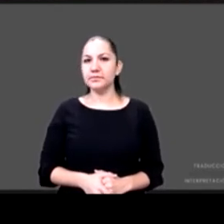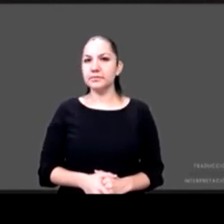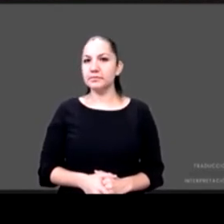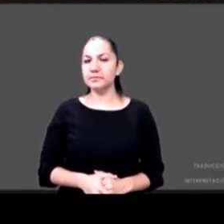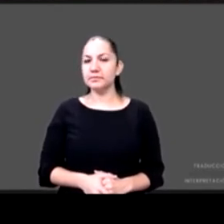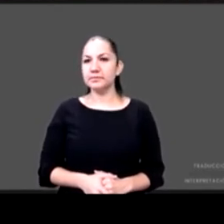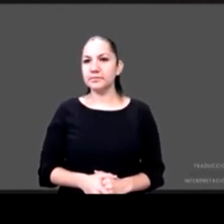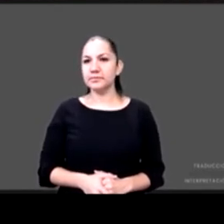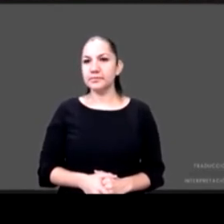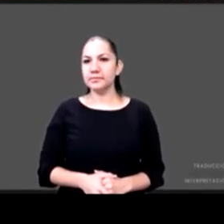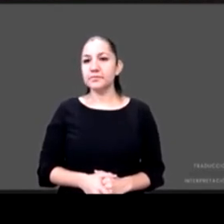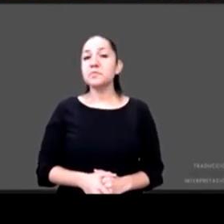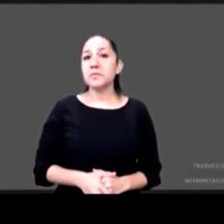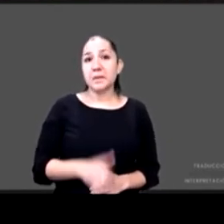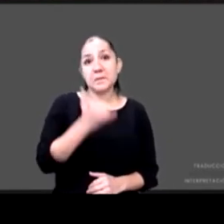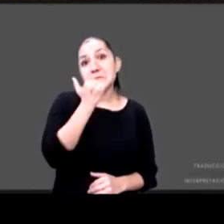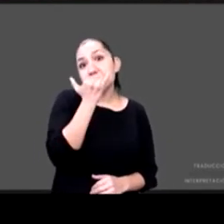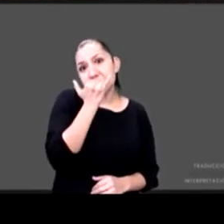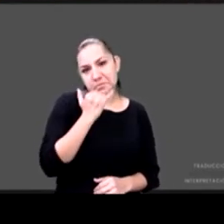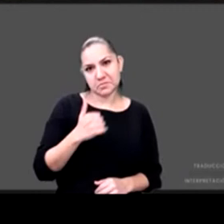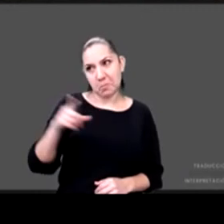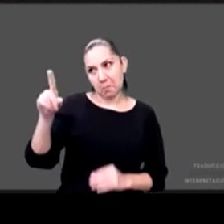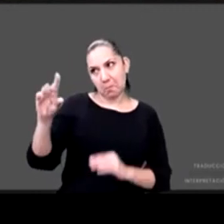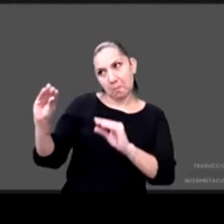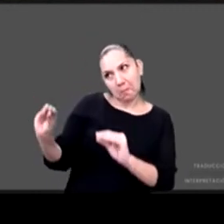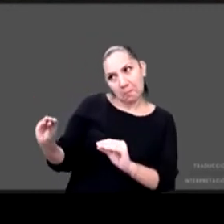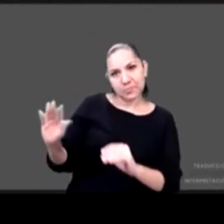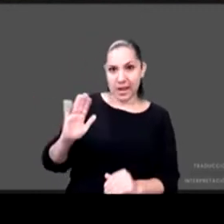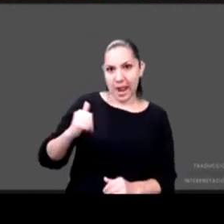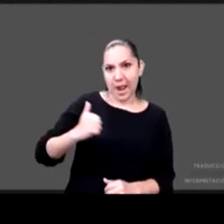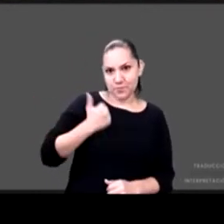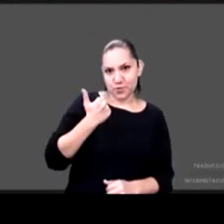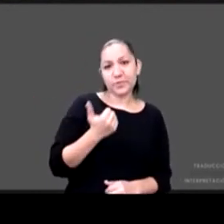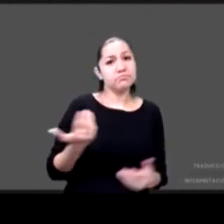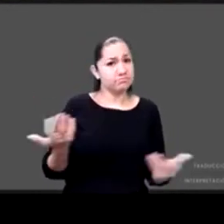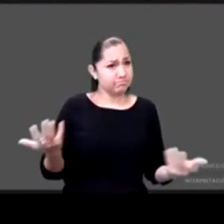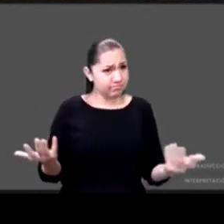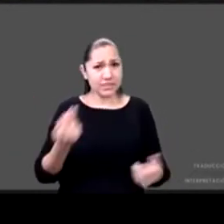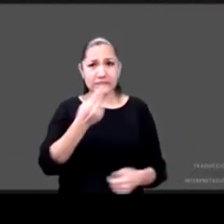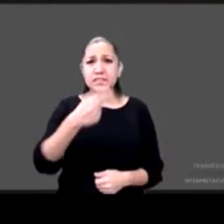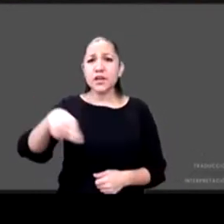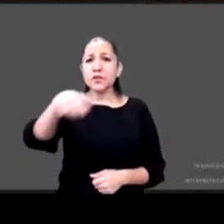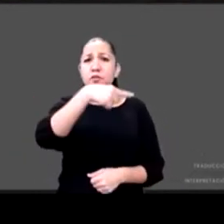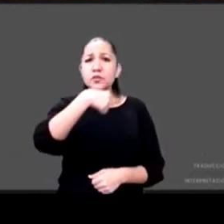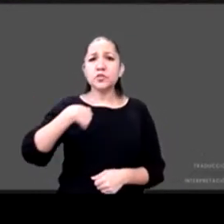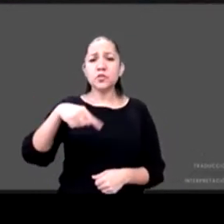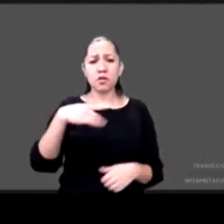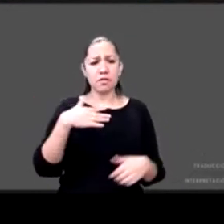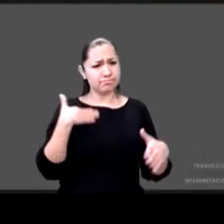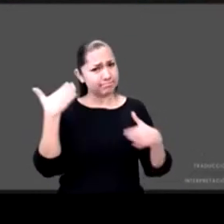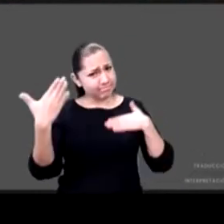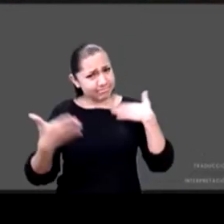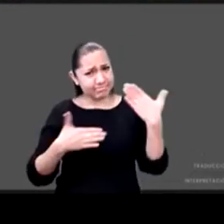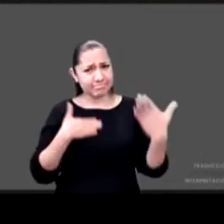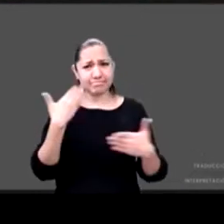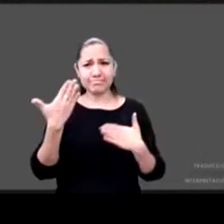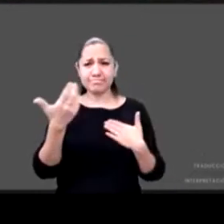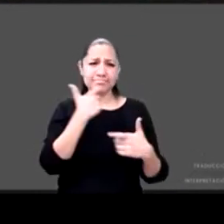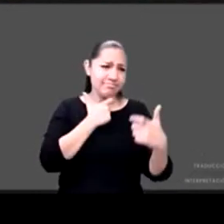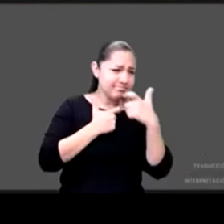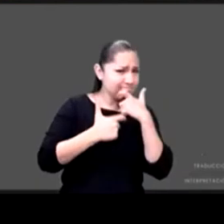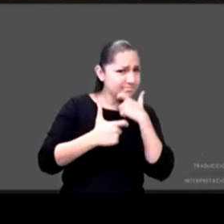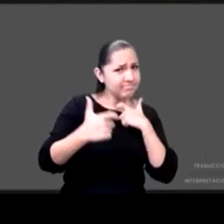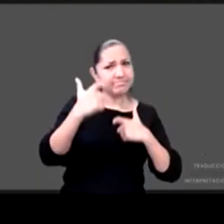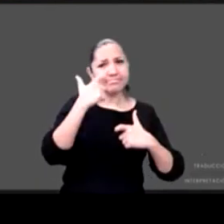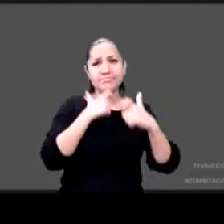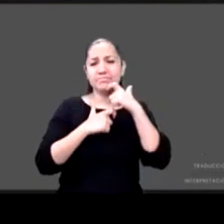Y perdón, aprovechando el silencio, pues del buen humor también. Hay que hacer uso del buen humor. Las palabras positivas,